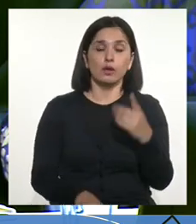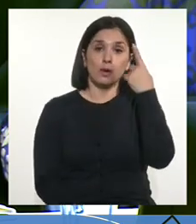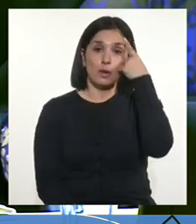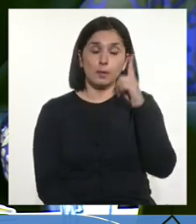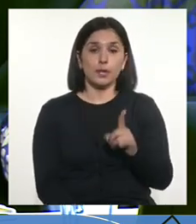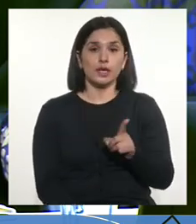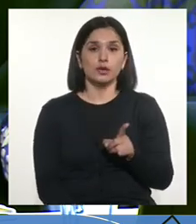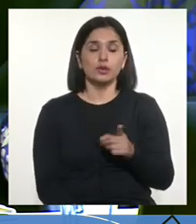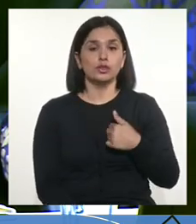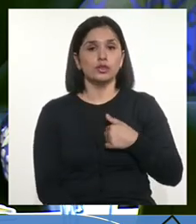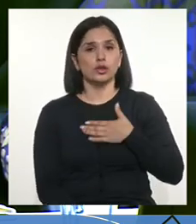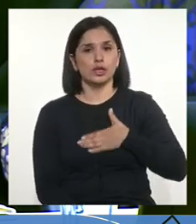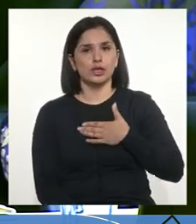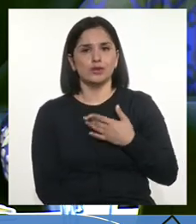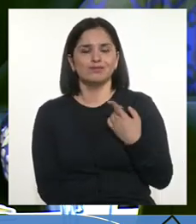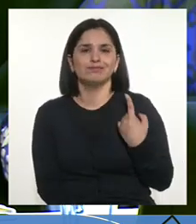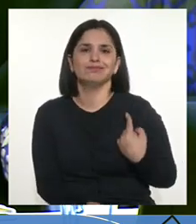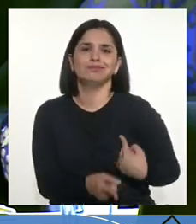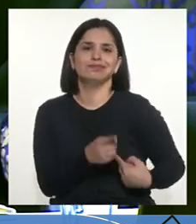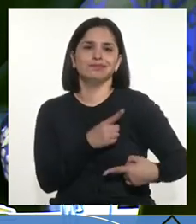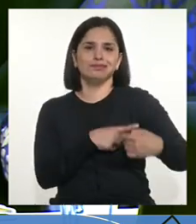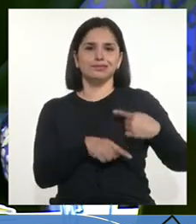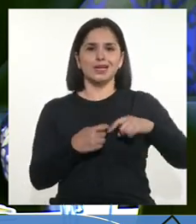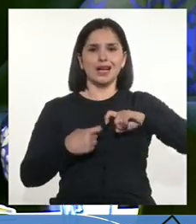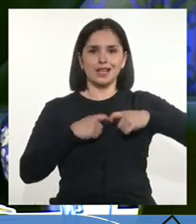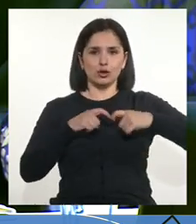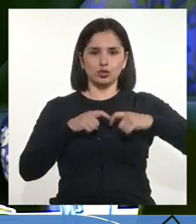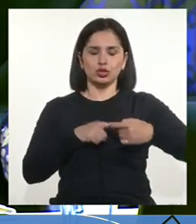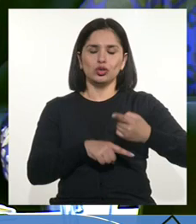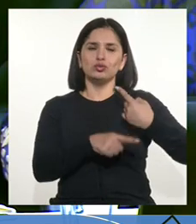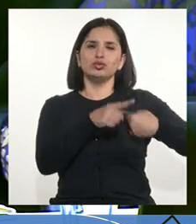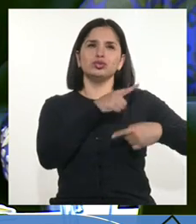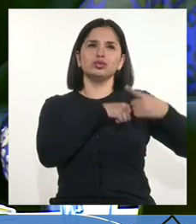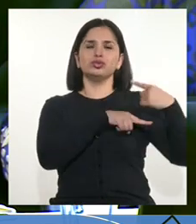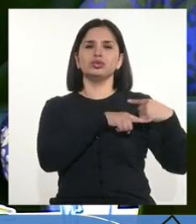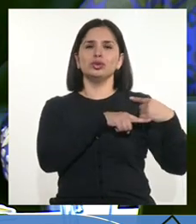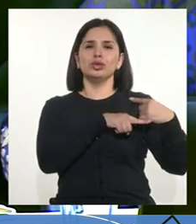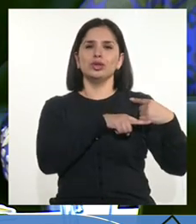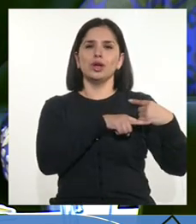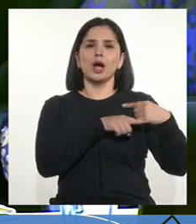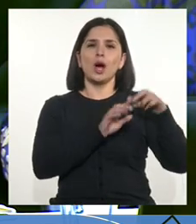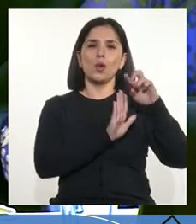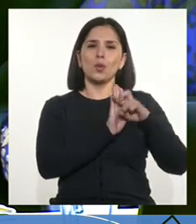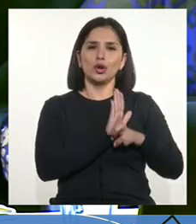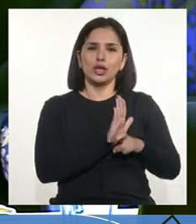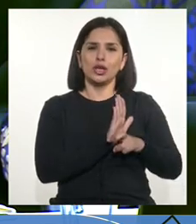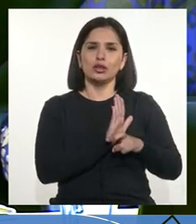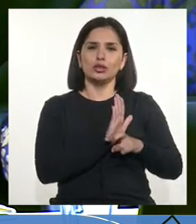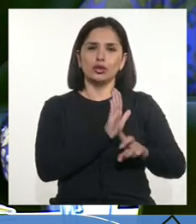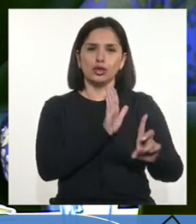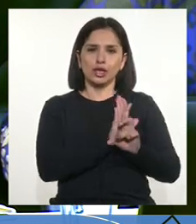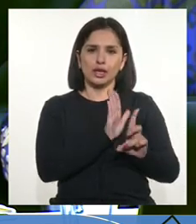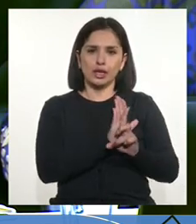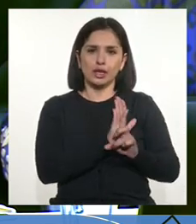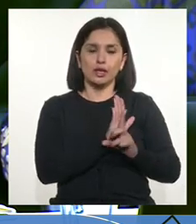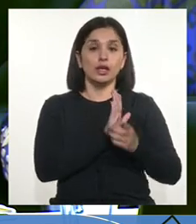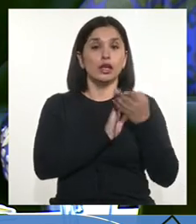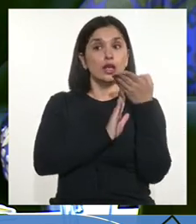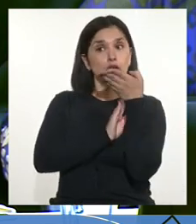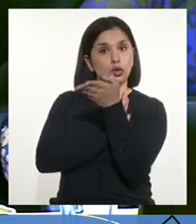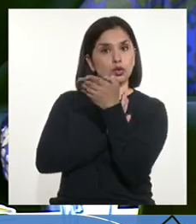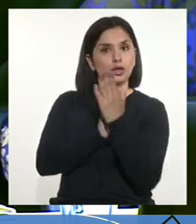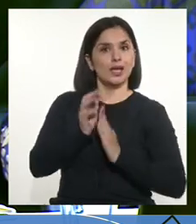yo quiero retrotraer la discusión un proyecto de ley presidente que usted